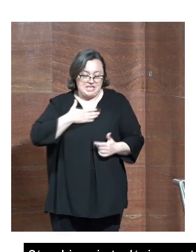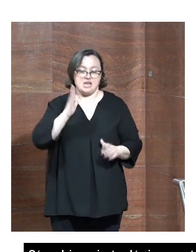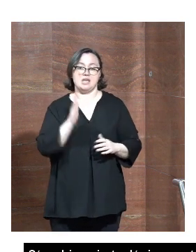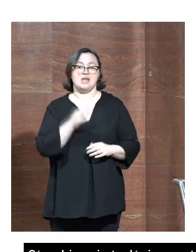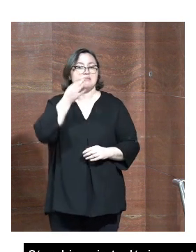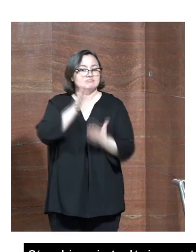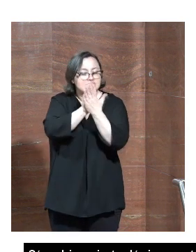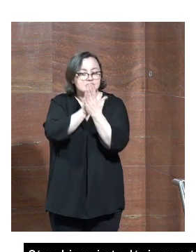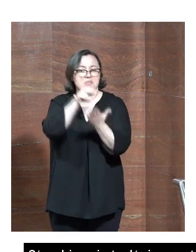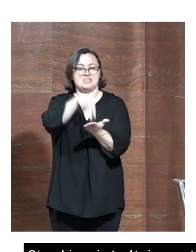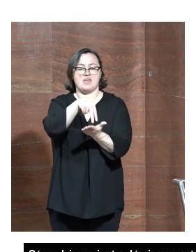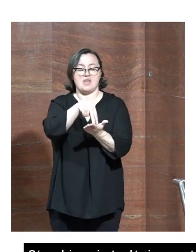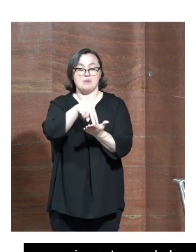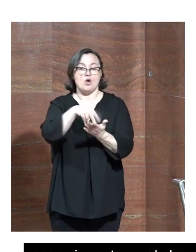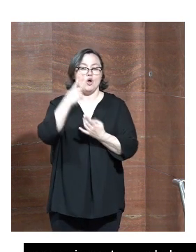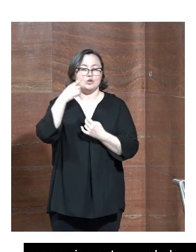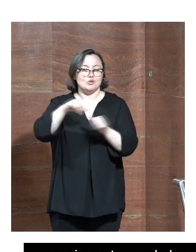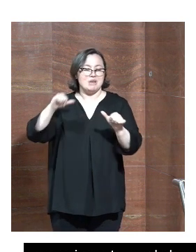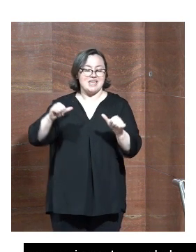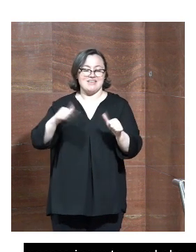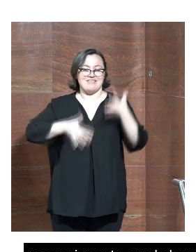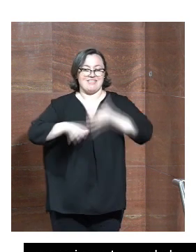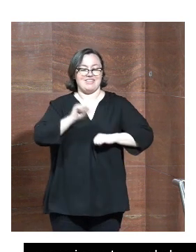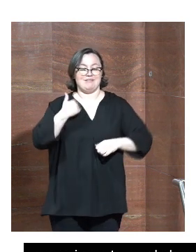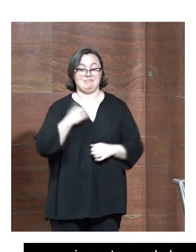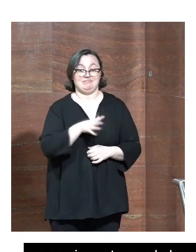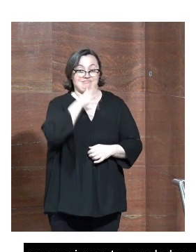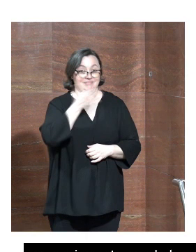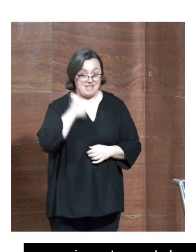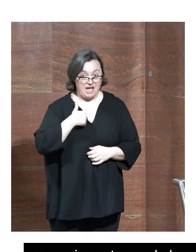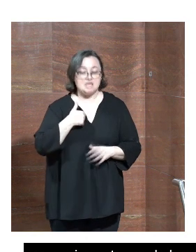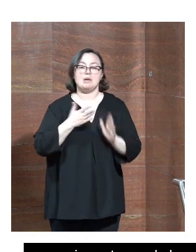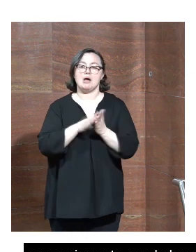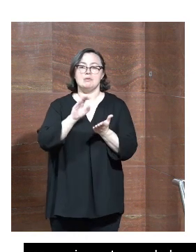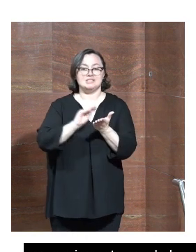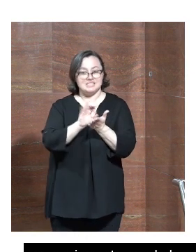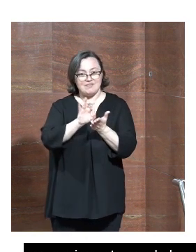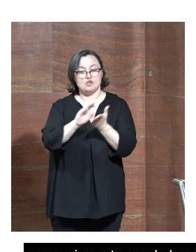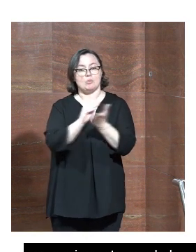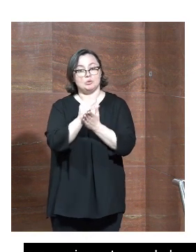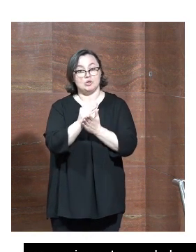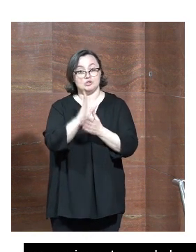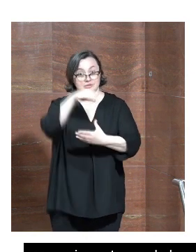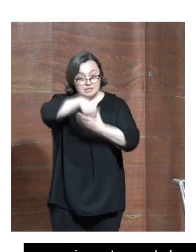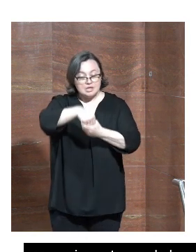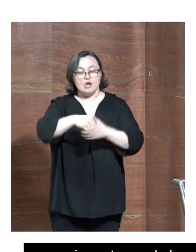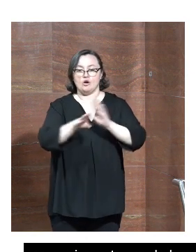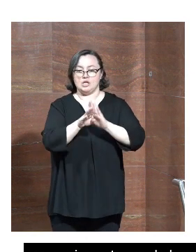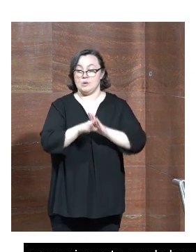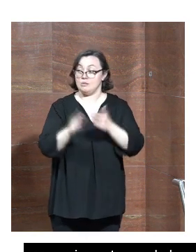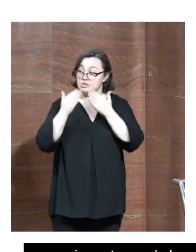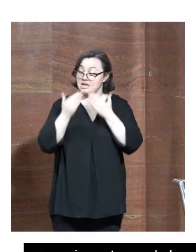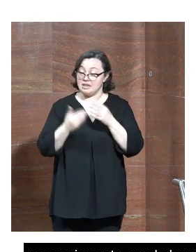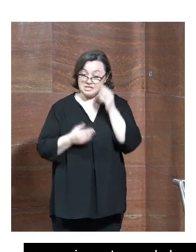quiere, a los cuales están acostumbradas muchas personas para que puedan seguir accediendo a esos productos y servicios, ¿no? Gracias,